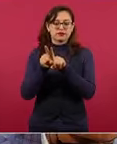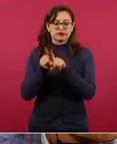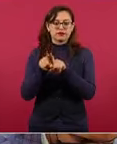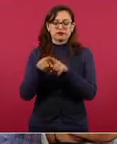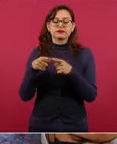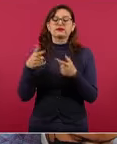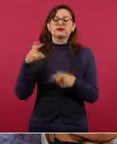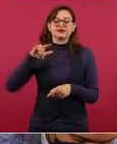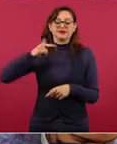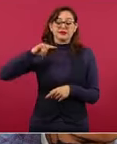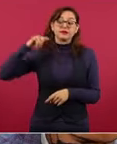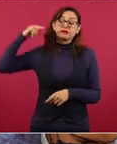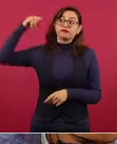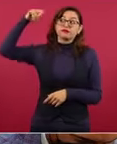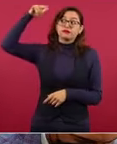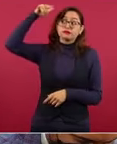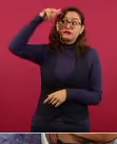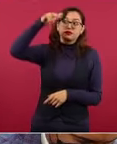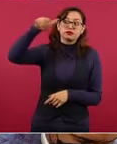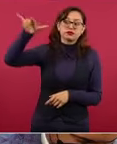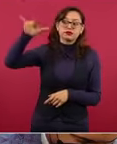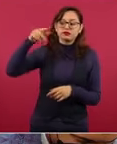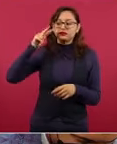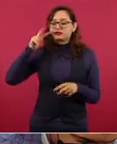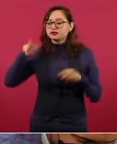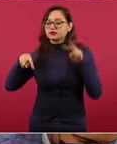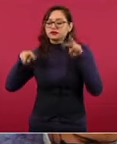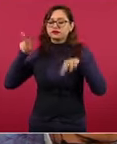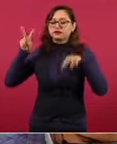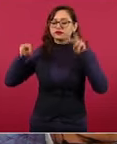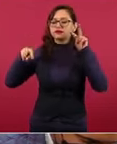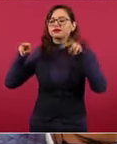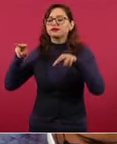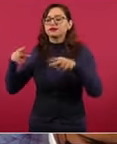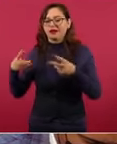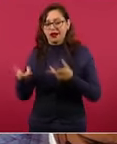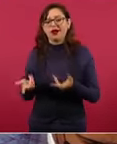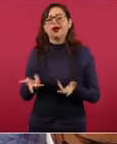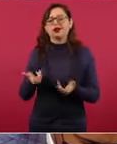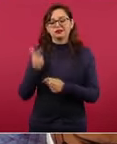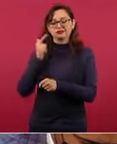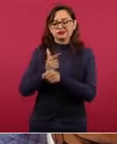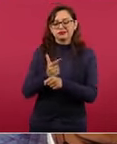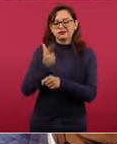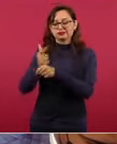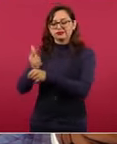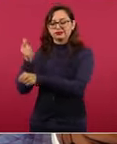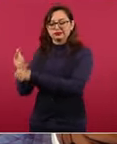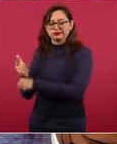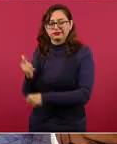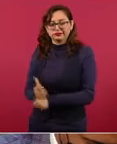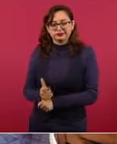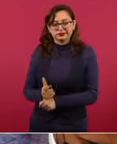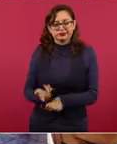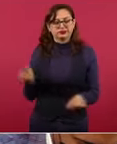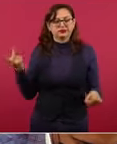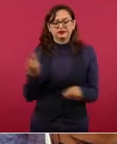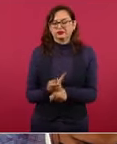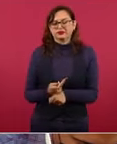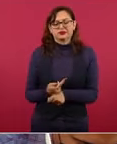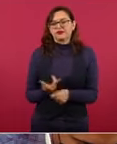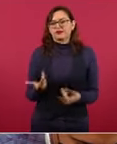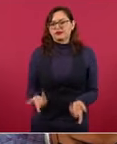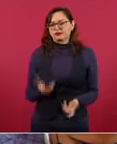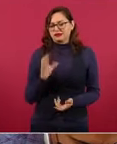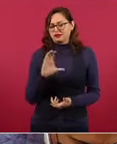cómo se hace el de este y pues es cabotaje ellos alegan que el cabotaje presidente no no tiene por qué pasar por la ruta fiscal porque eso es